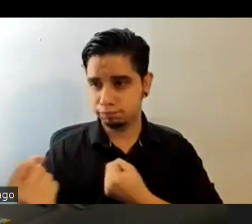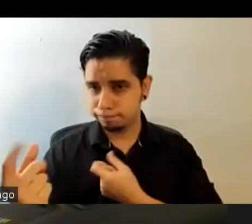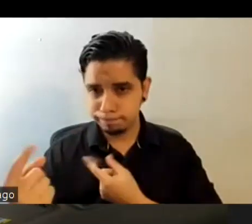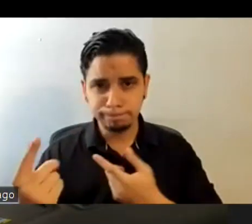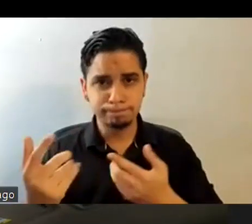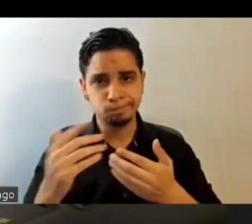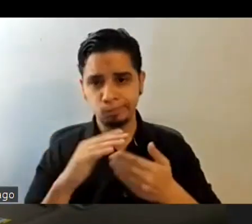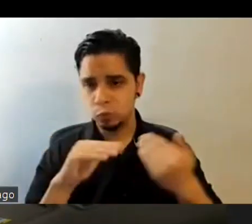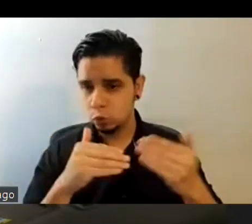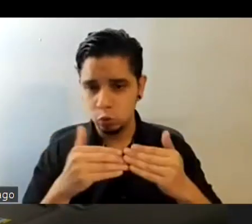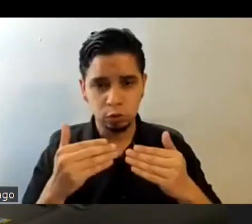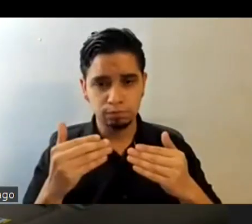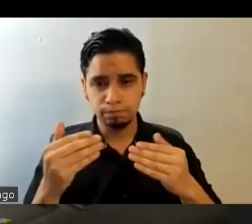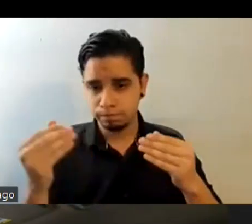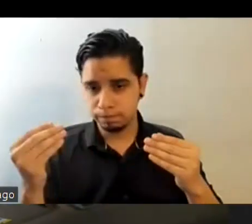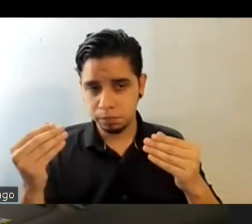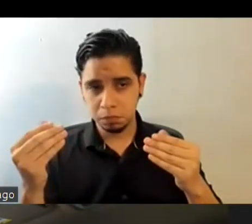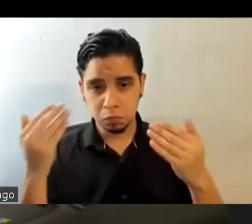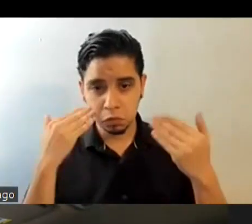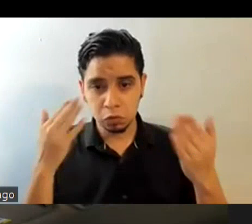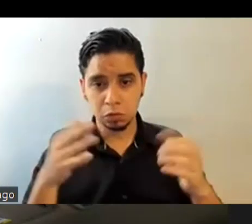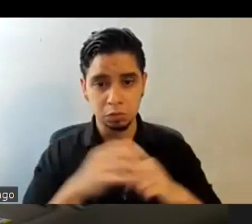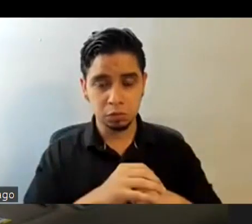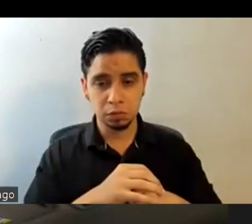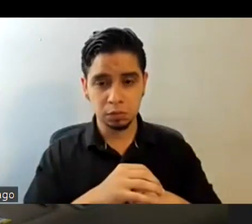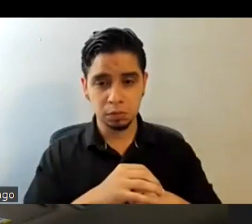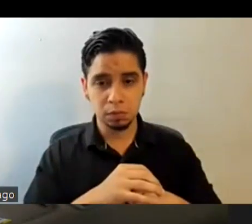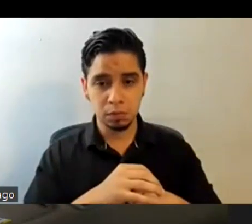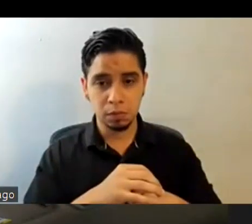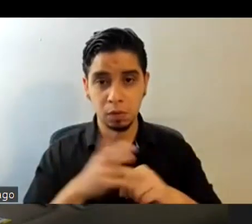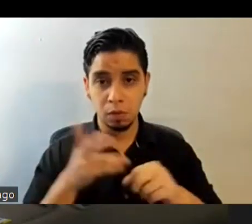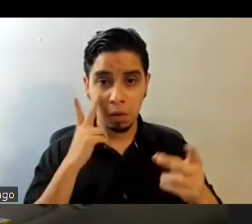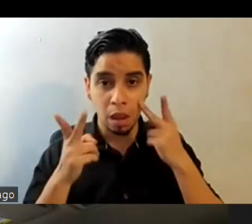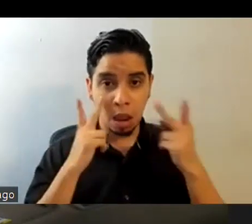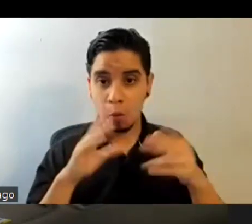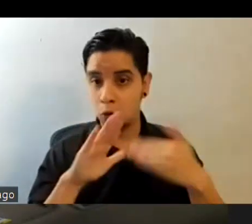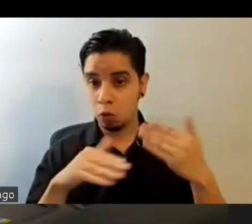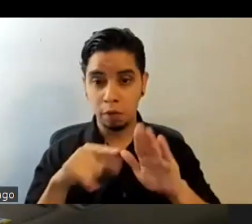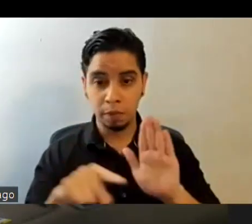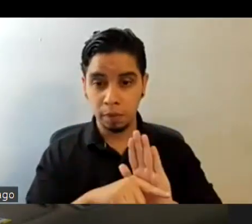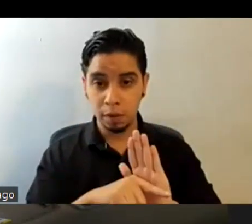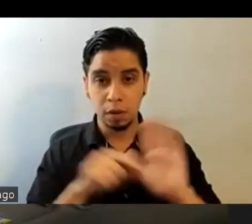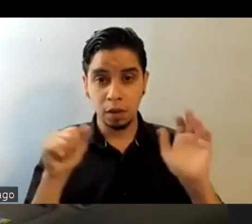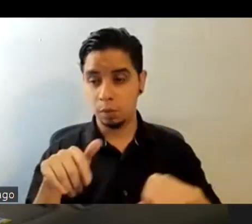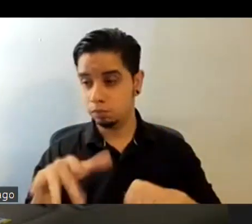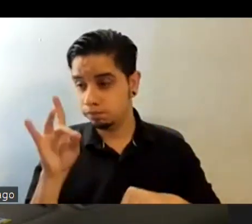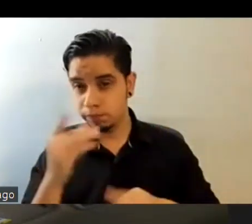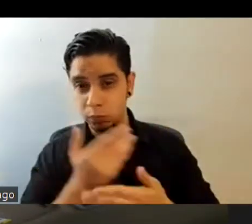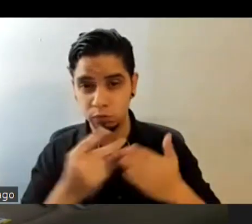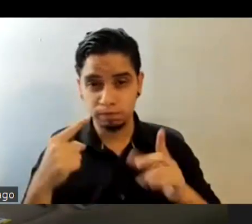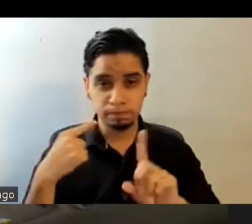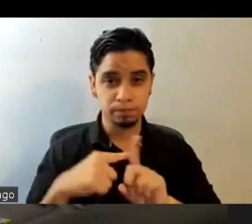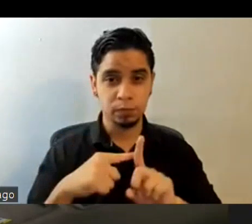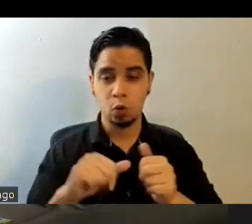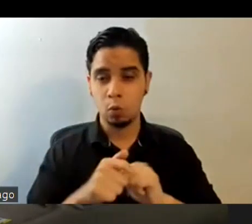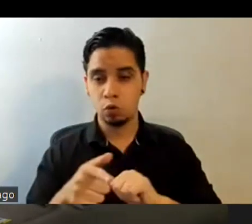tú sabes, la comprensión, no sé. Sí, veíamos que era todo negativo Exacto. y pudimos sacarle algo positivo, porque como yo te